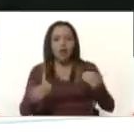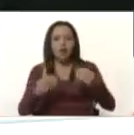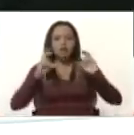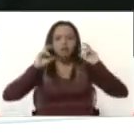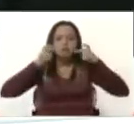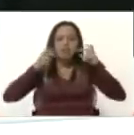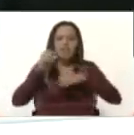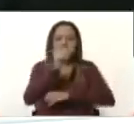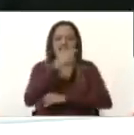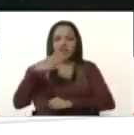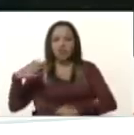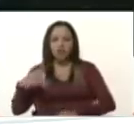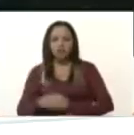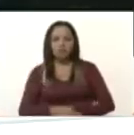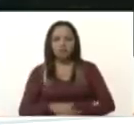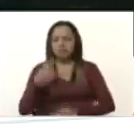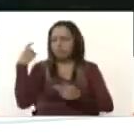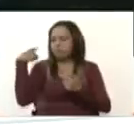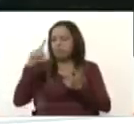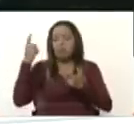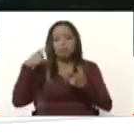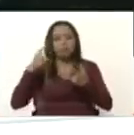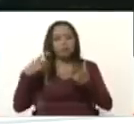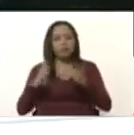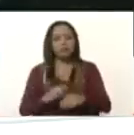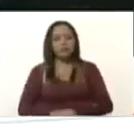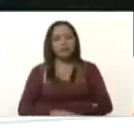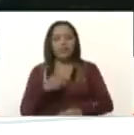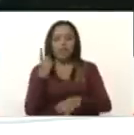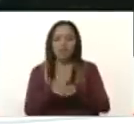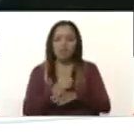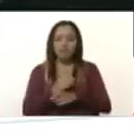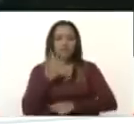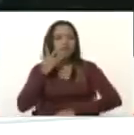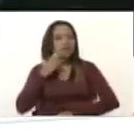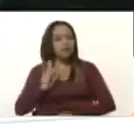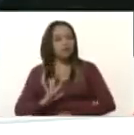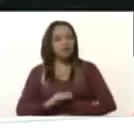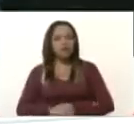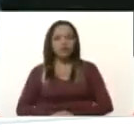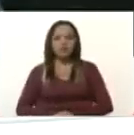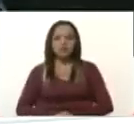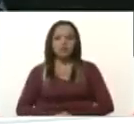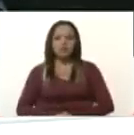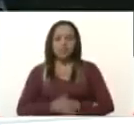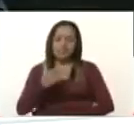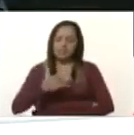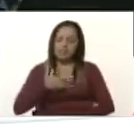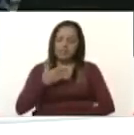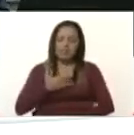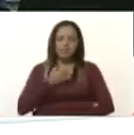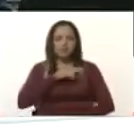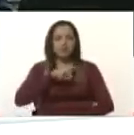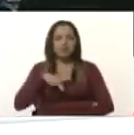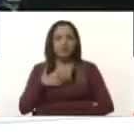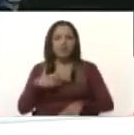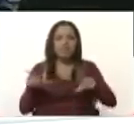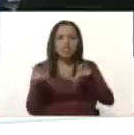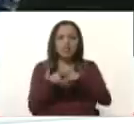arroz, etcétera. Tomemos ejemplo y sintamos que nosotros somos el